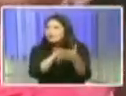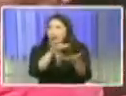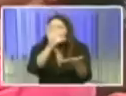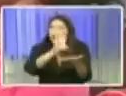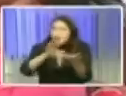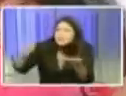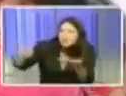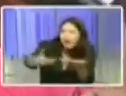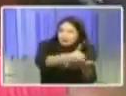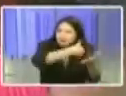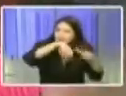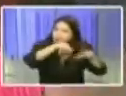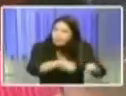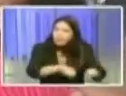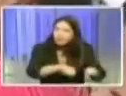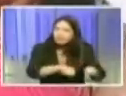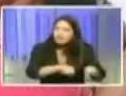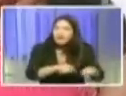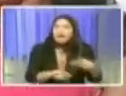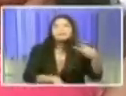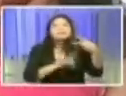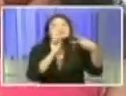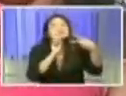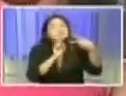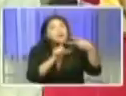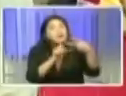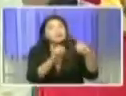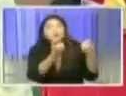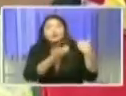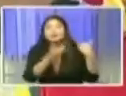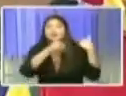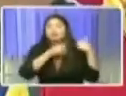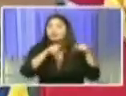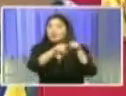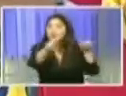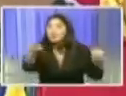capitalismo. Es la segunda gran tarea de la juventud.